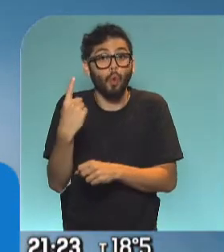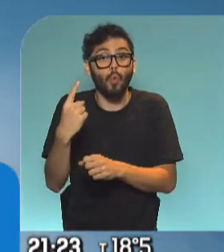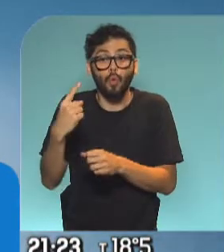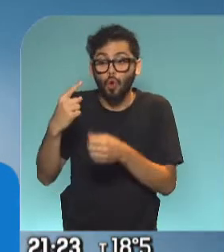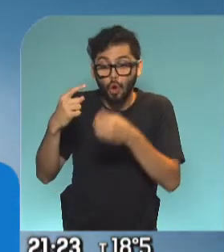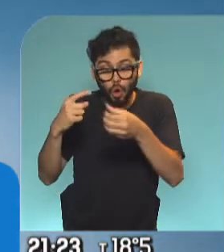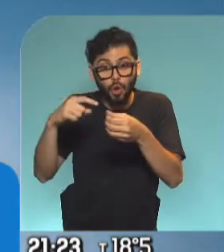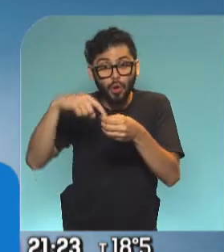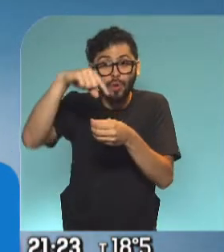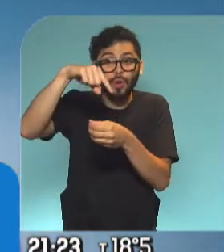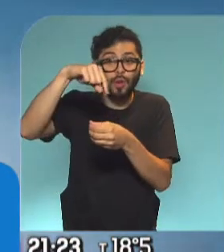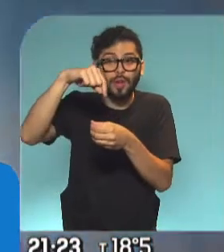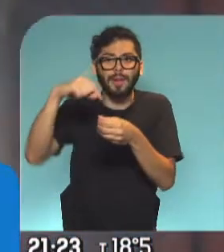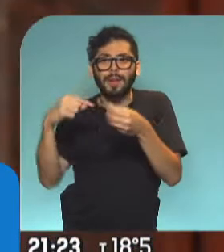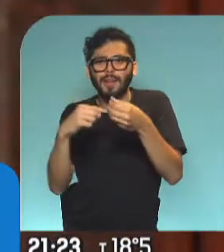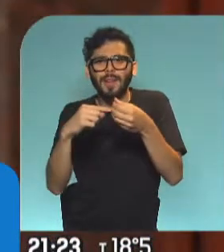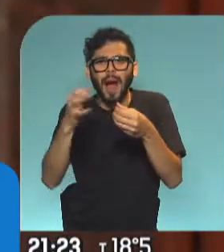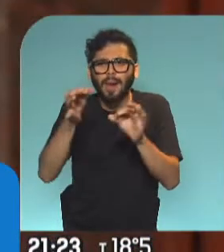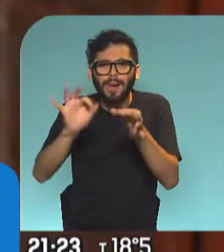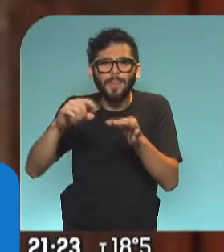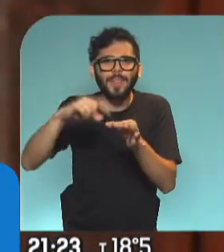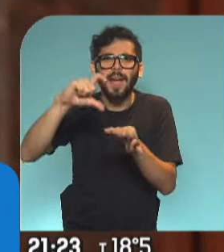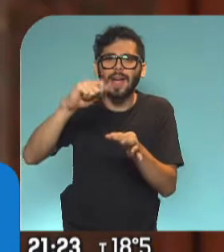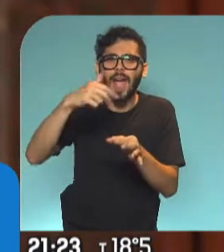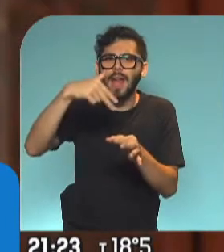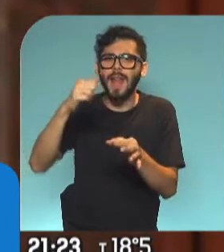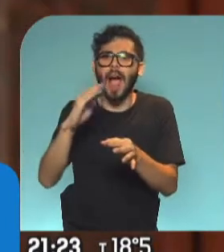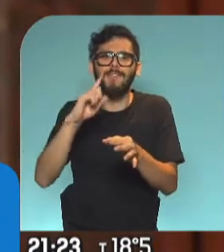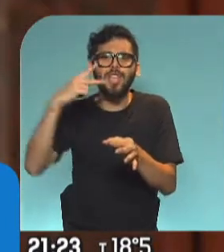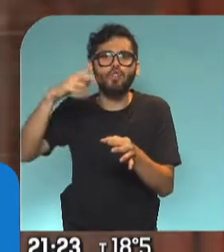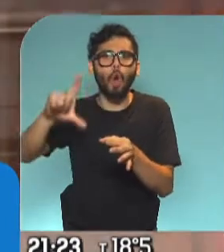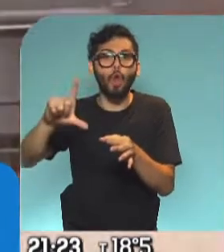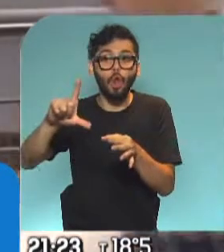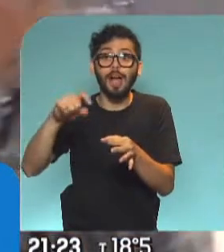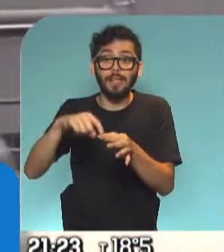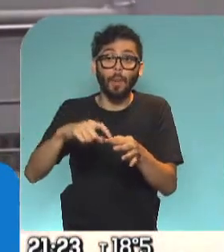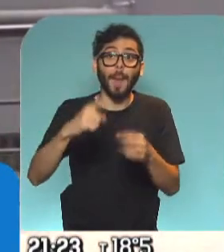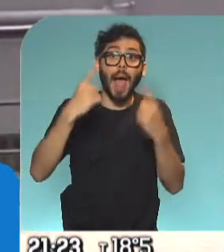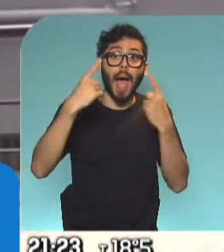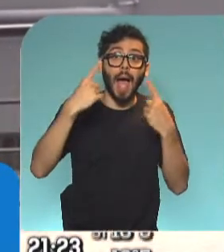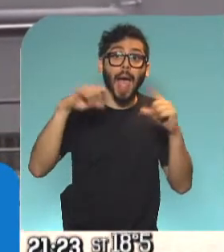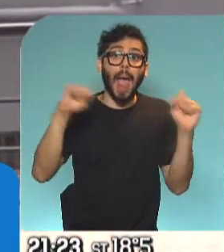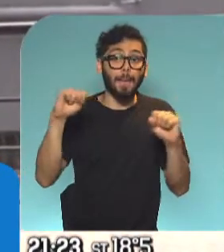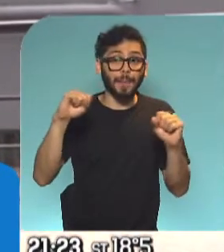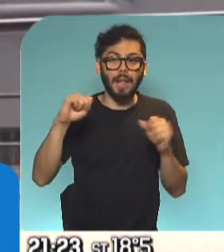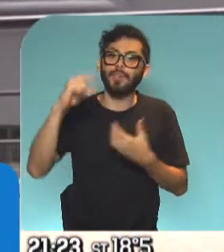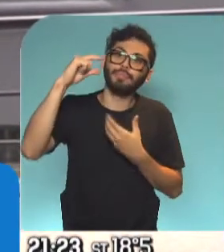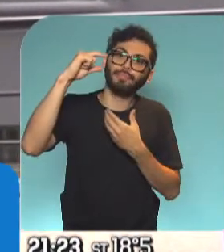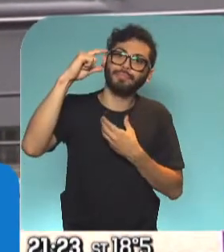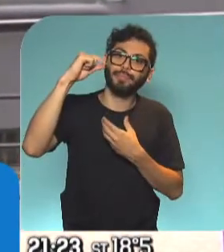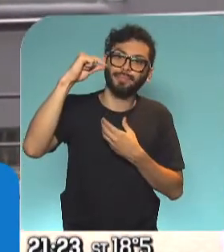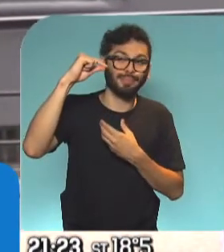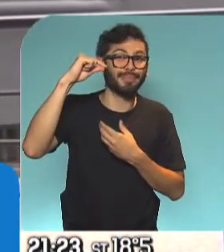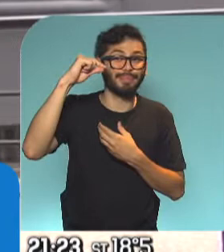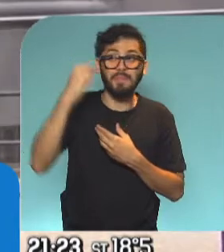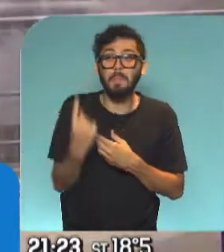cannabidiol estrictamente, que es lo que necesitamos nosotros en epilepsia refractaria. O sea, ese va a ser el primer producto farmacéutico, llamémosle así, que se